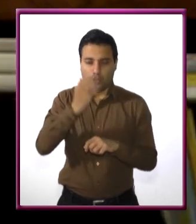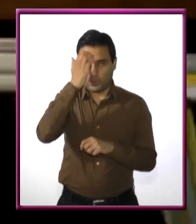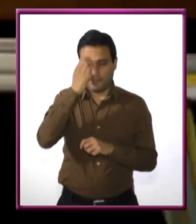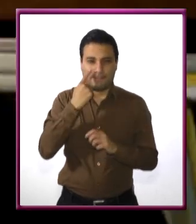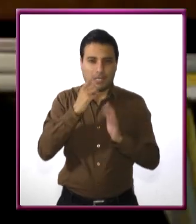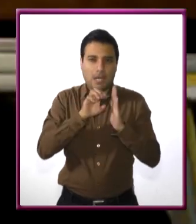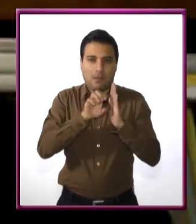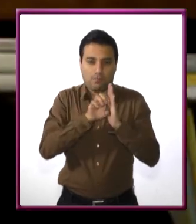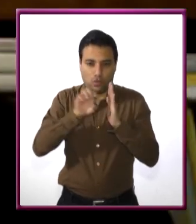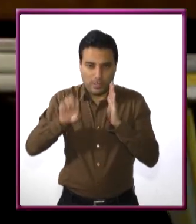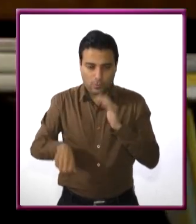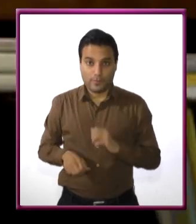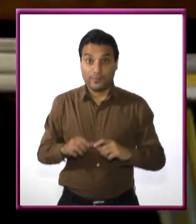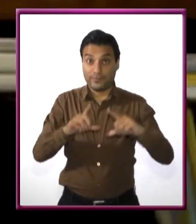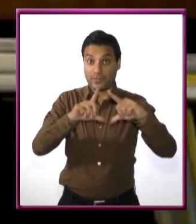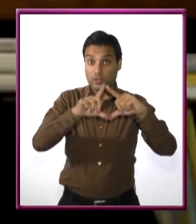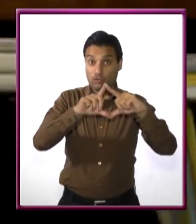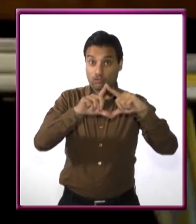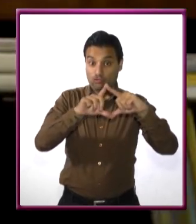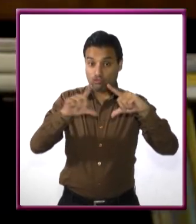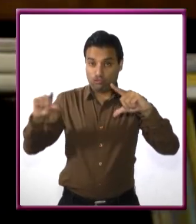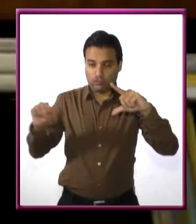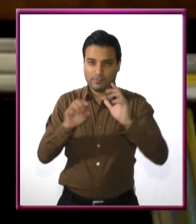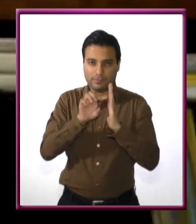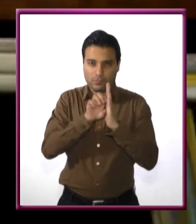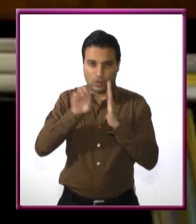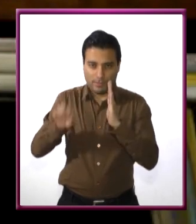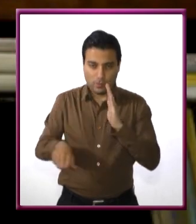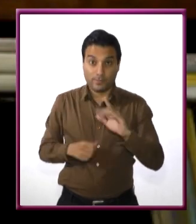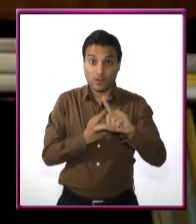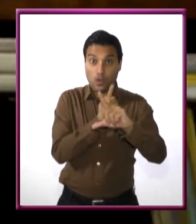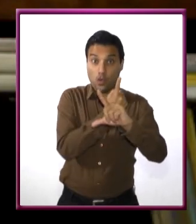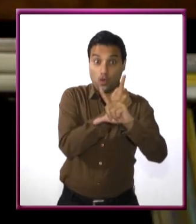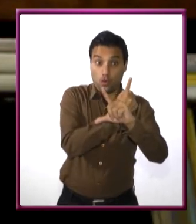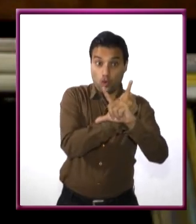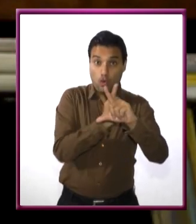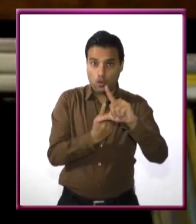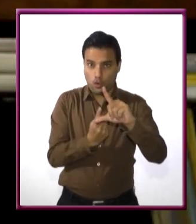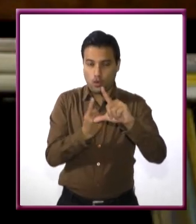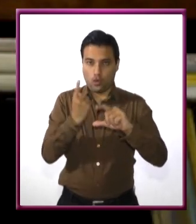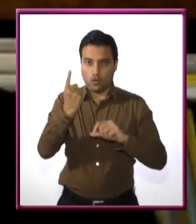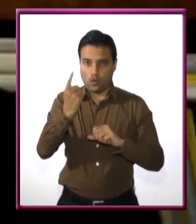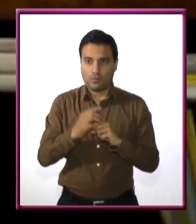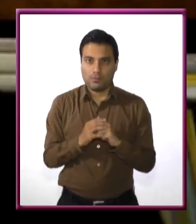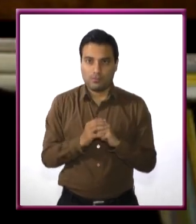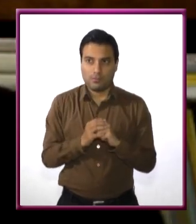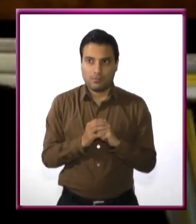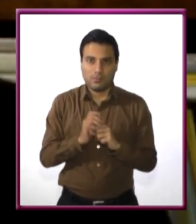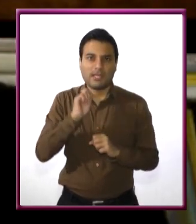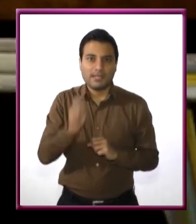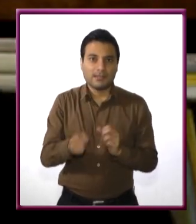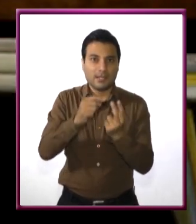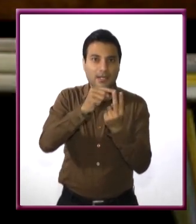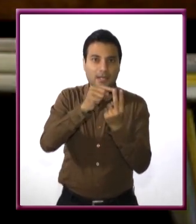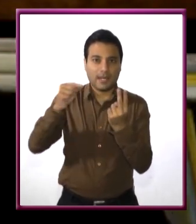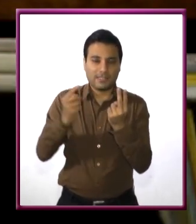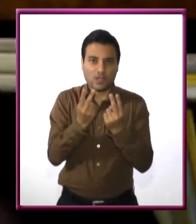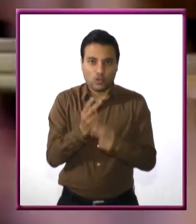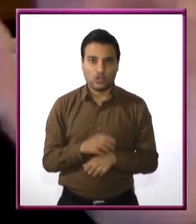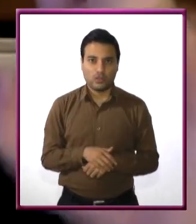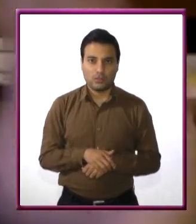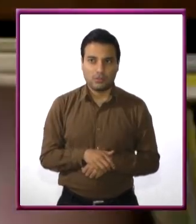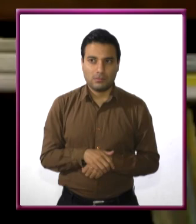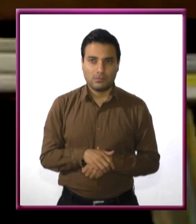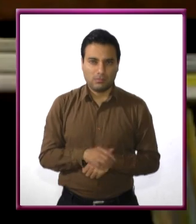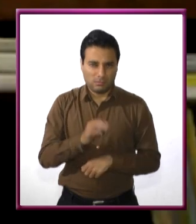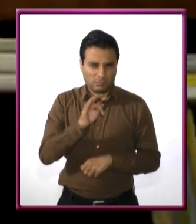tiene dos catetos iguales, que miden 1, su hipotenusa es la raíz de 2, que no podemos expresar como